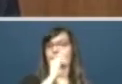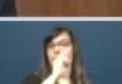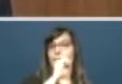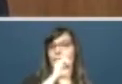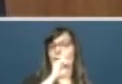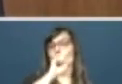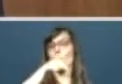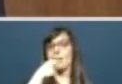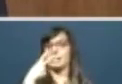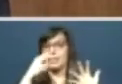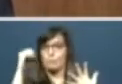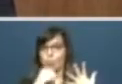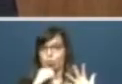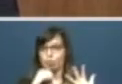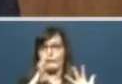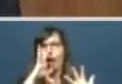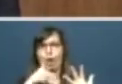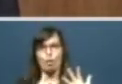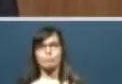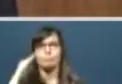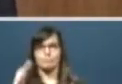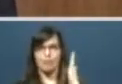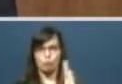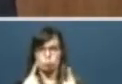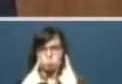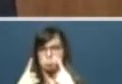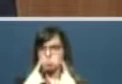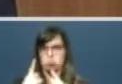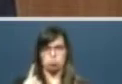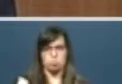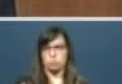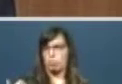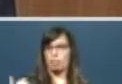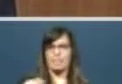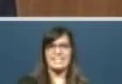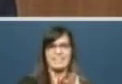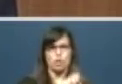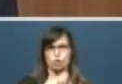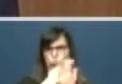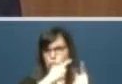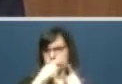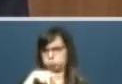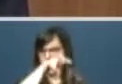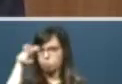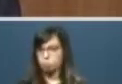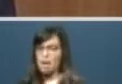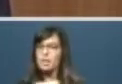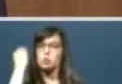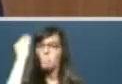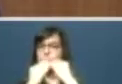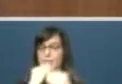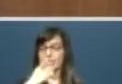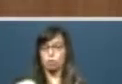sensiblemente inferior a los pronósticos más recientes de los distintos servicios de estudios que prevén para